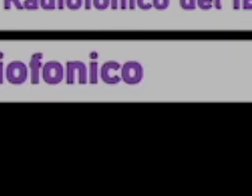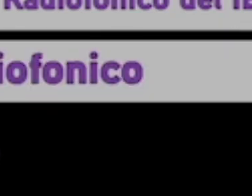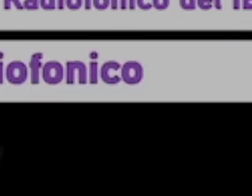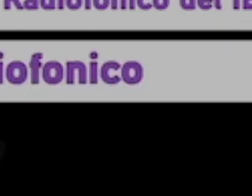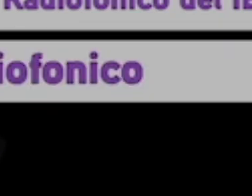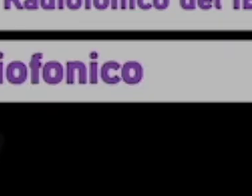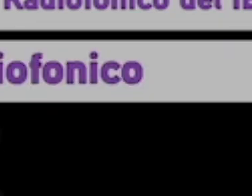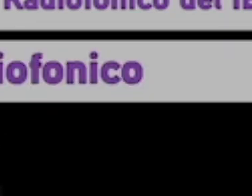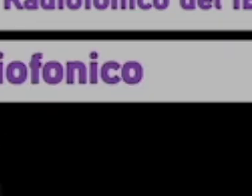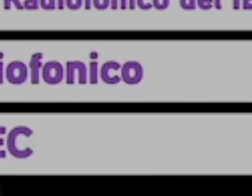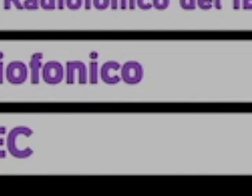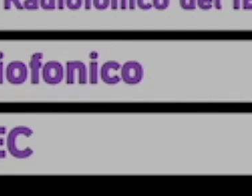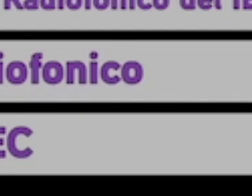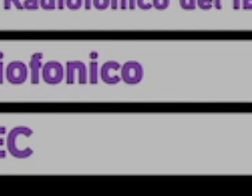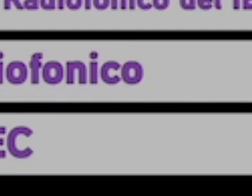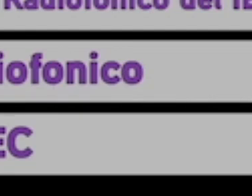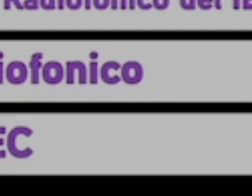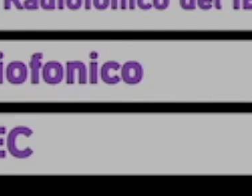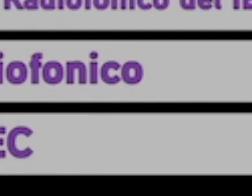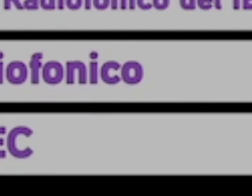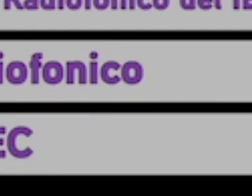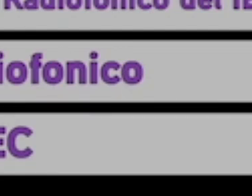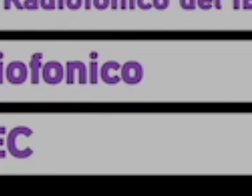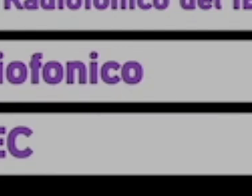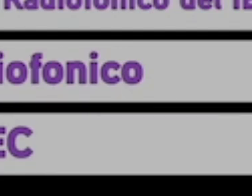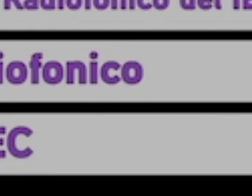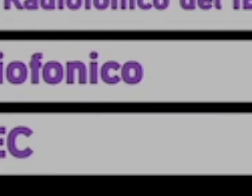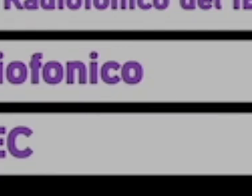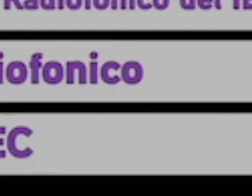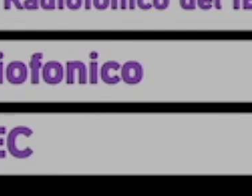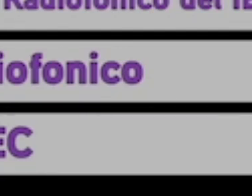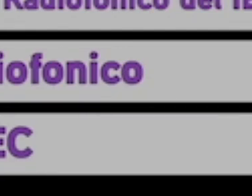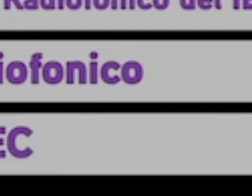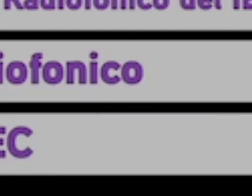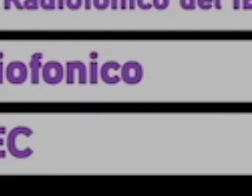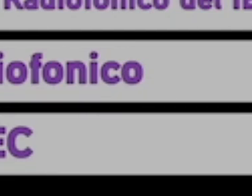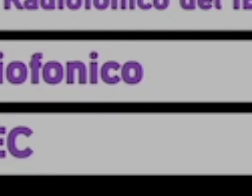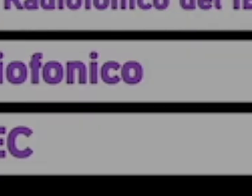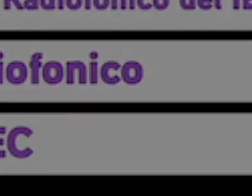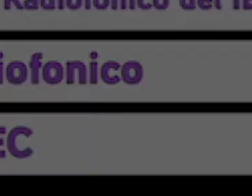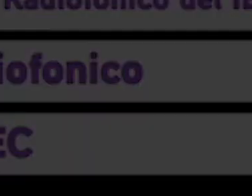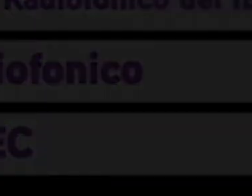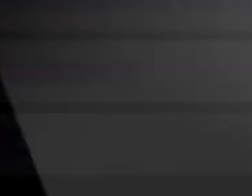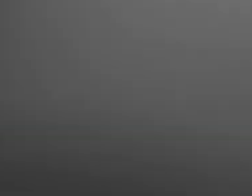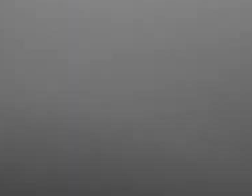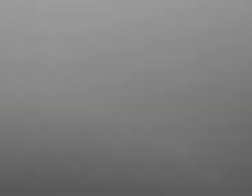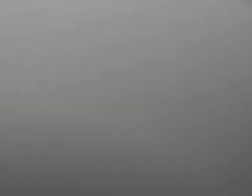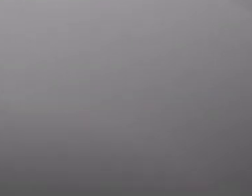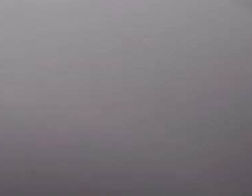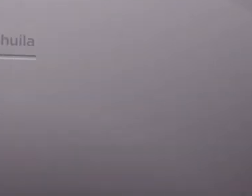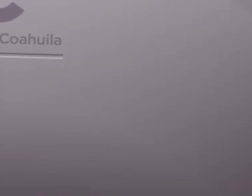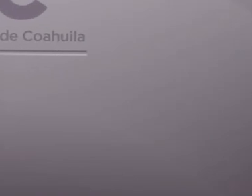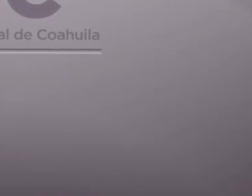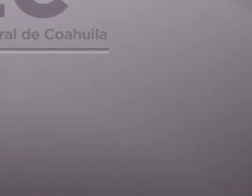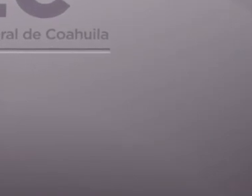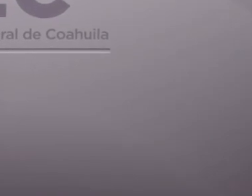programa-radiofónico y en Twitter, laurna-IEC. Queremos tener comunicación con usted. Pásenla muy bien. Hasta la próxima semana. Gracias